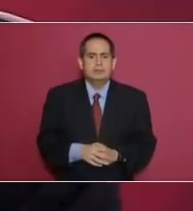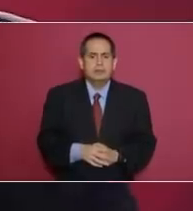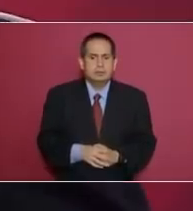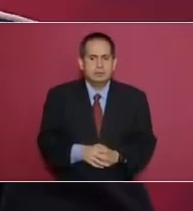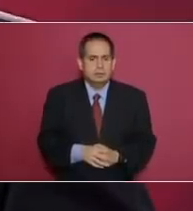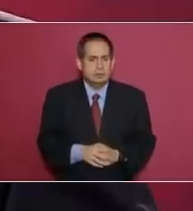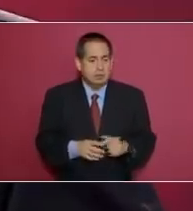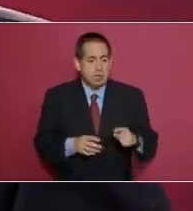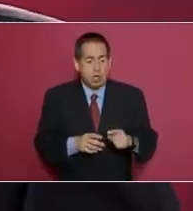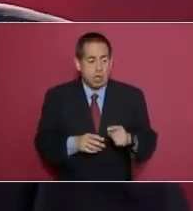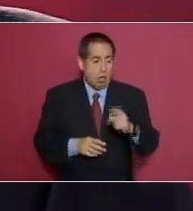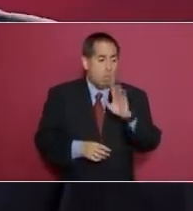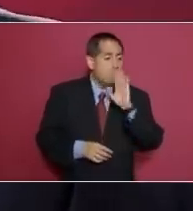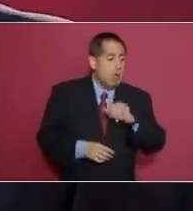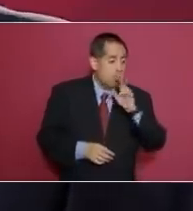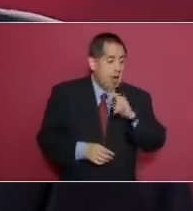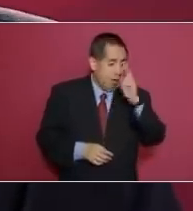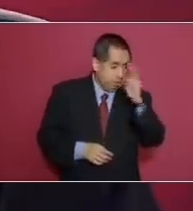Prohibido prohibir.